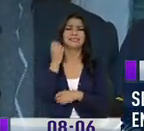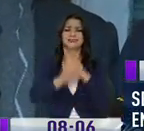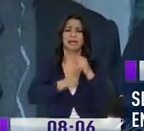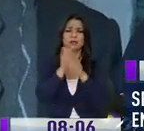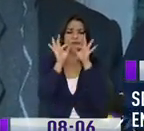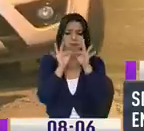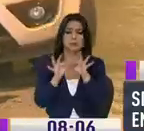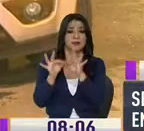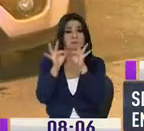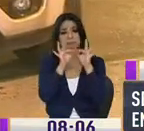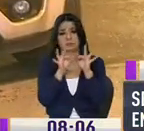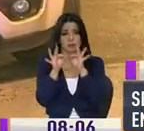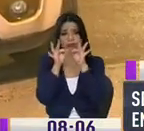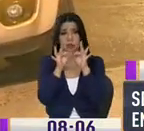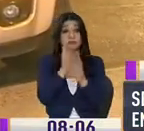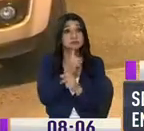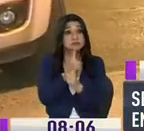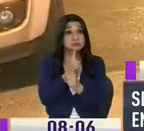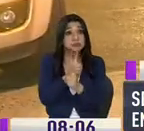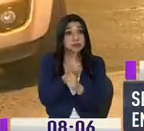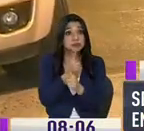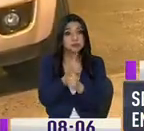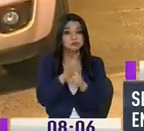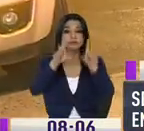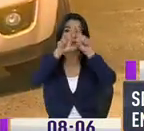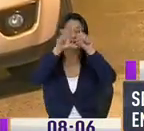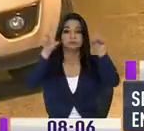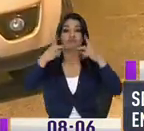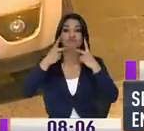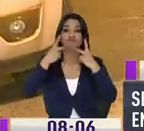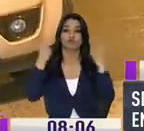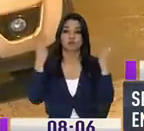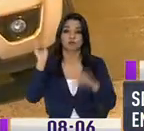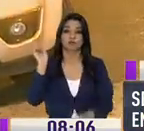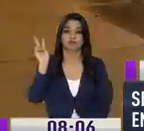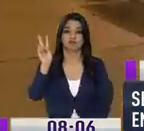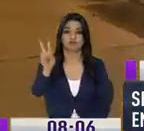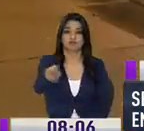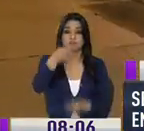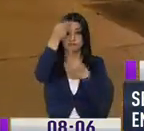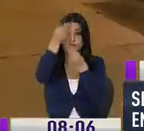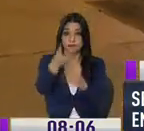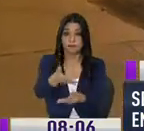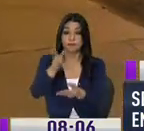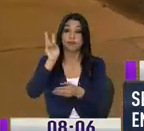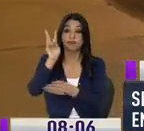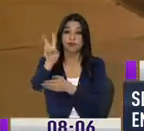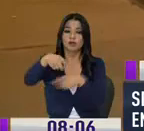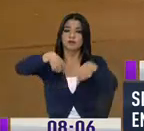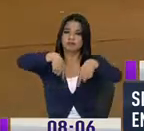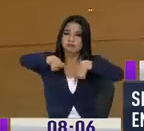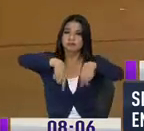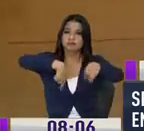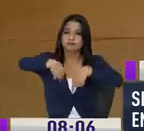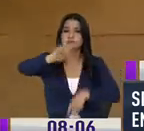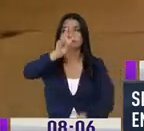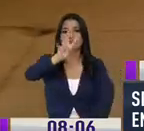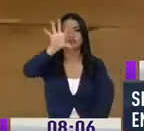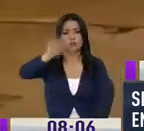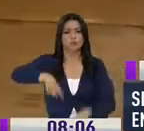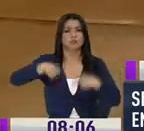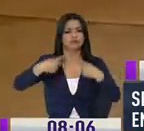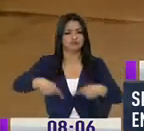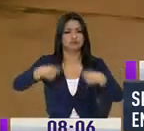hace 15 años. Debido a este percance, desde la empresa pública de pasajeros se informa que las unidades de trolebús, las 250